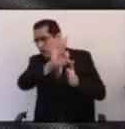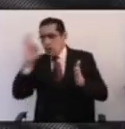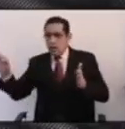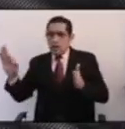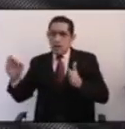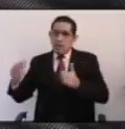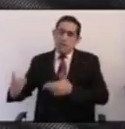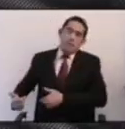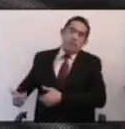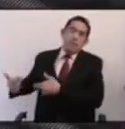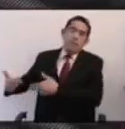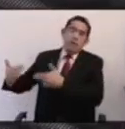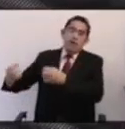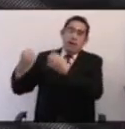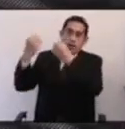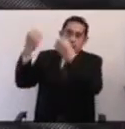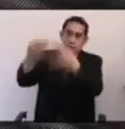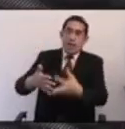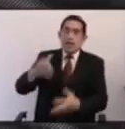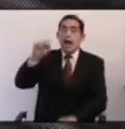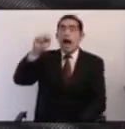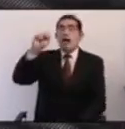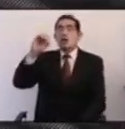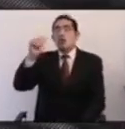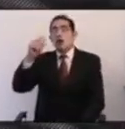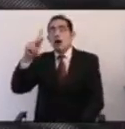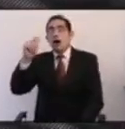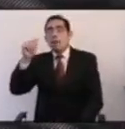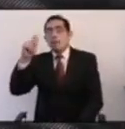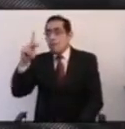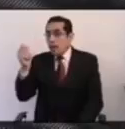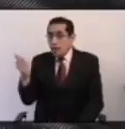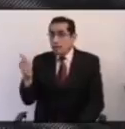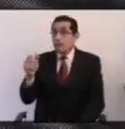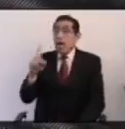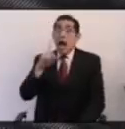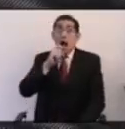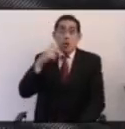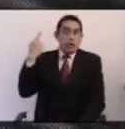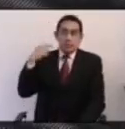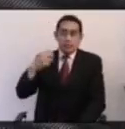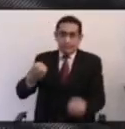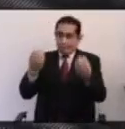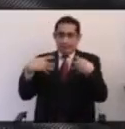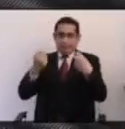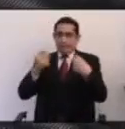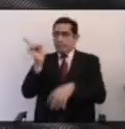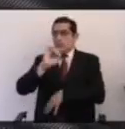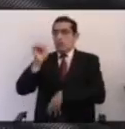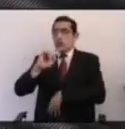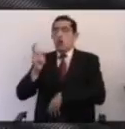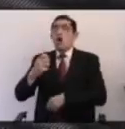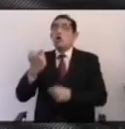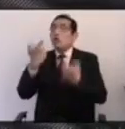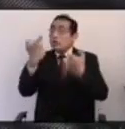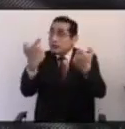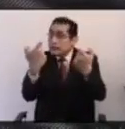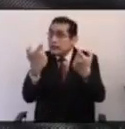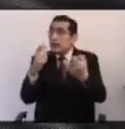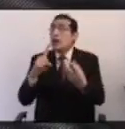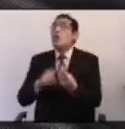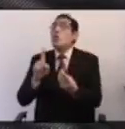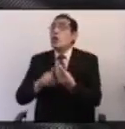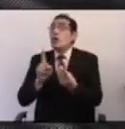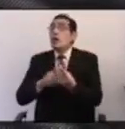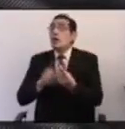del sistema operador, del SUAPAP. Agua de Puebla no tiene activos como tal. Todas estas inversiones forman parte de un